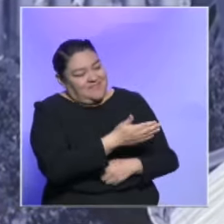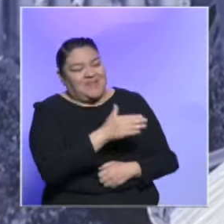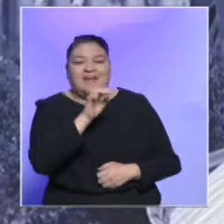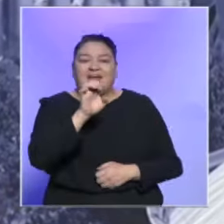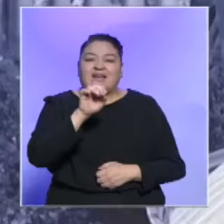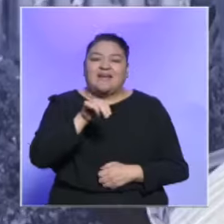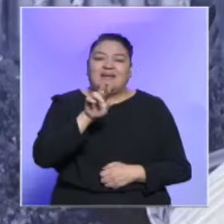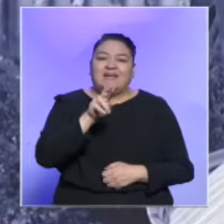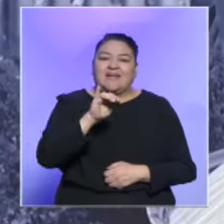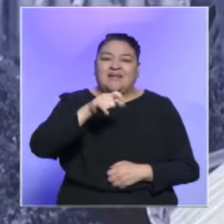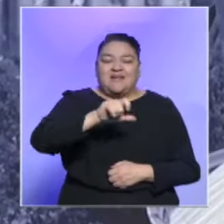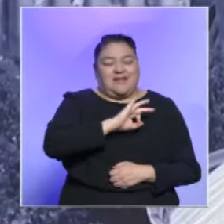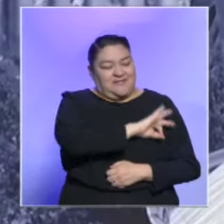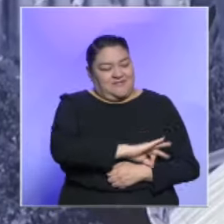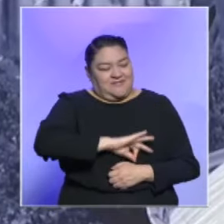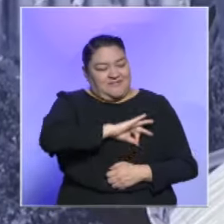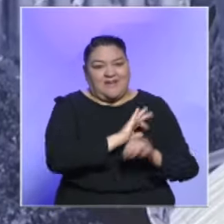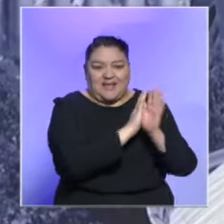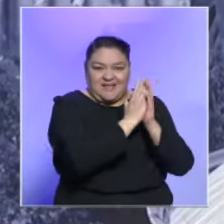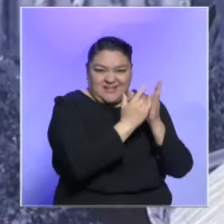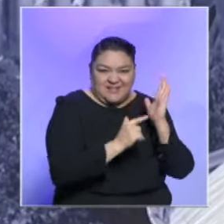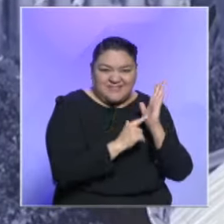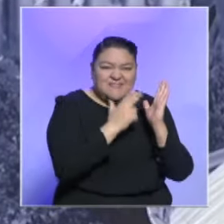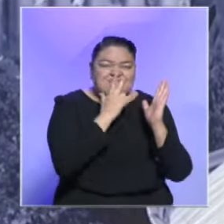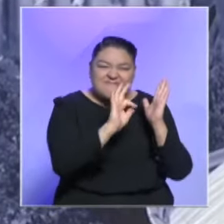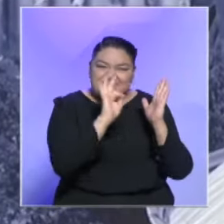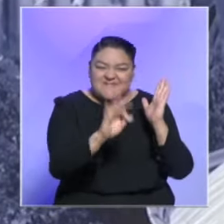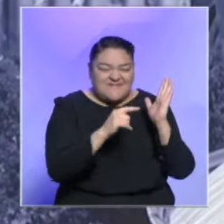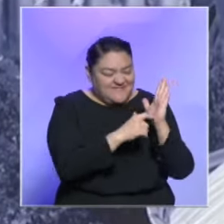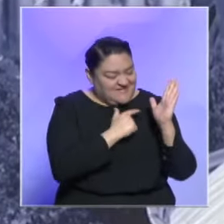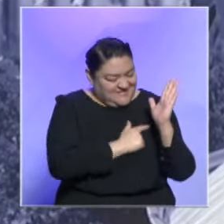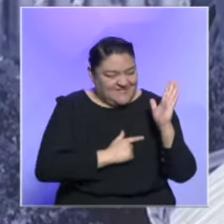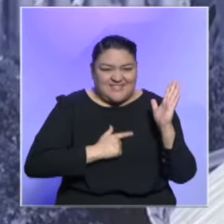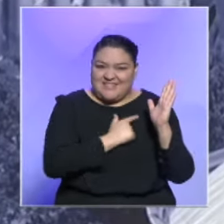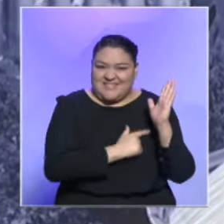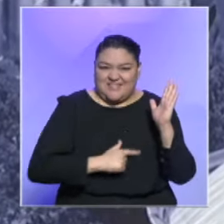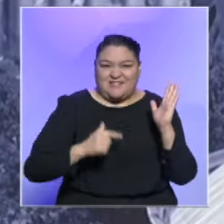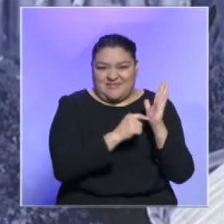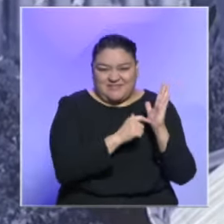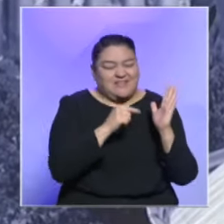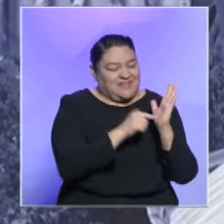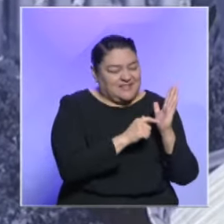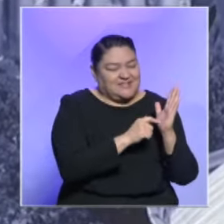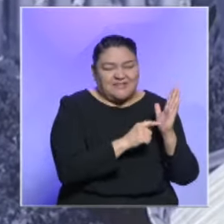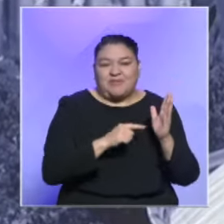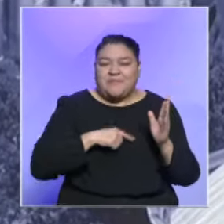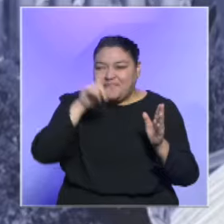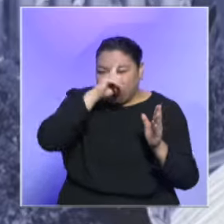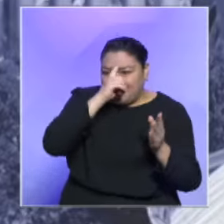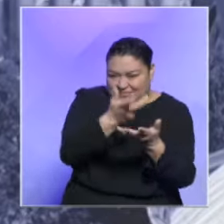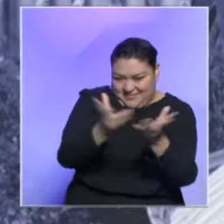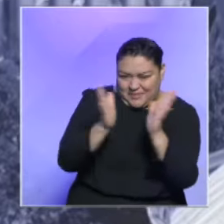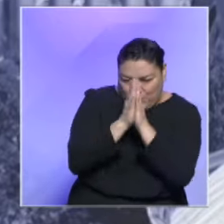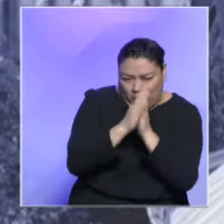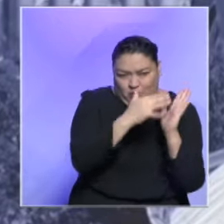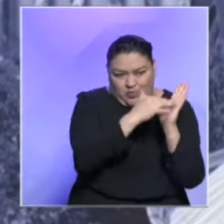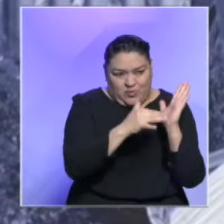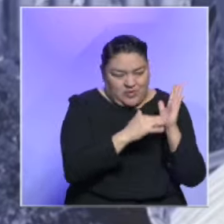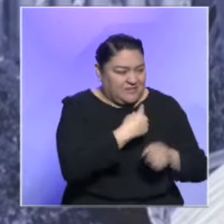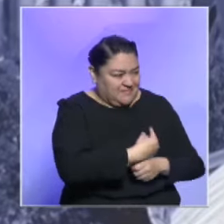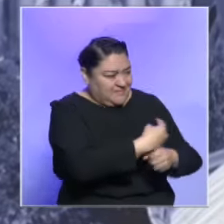felicito. Este es un libro que me agrada, me gusta, será un modelo a seguir, recomiendo su lectura y estoy muy feliz de que me